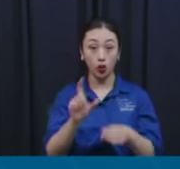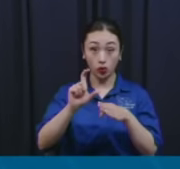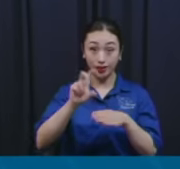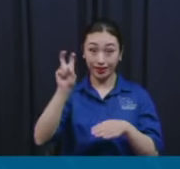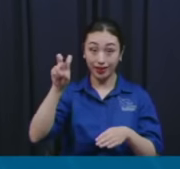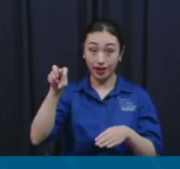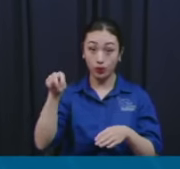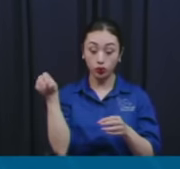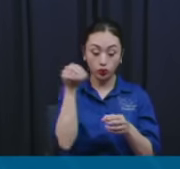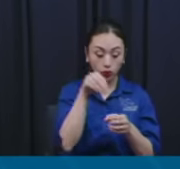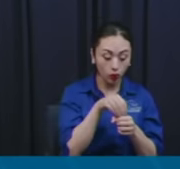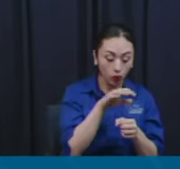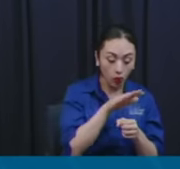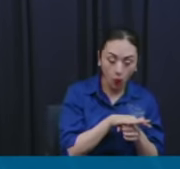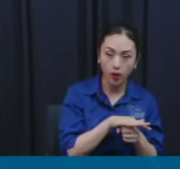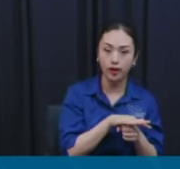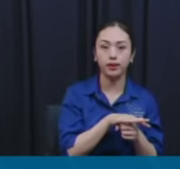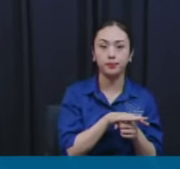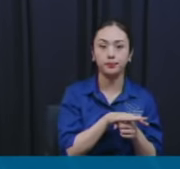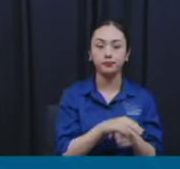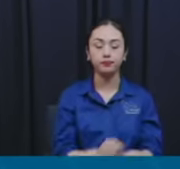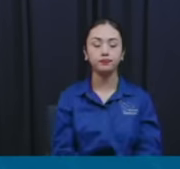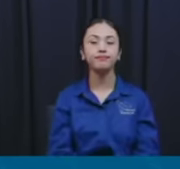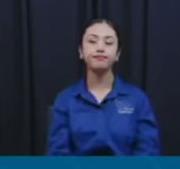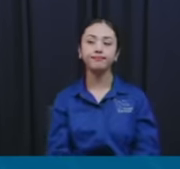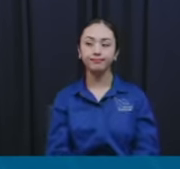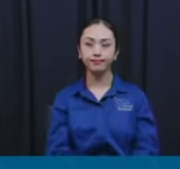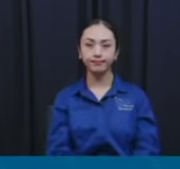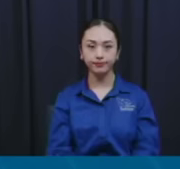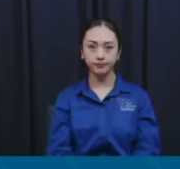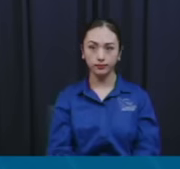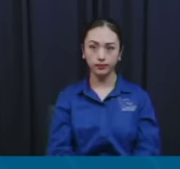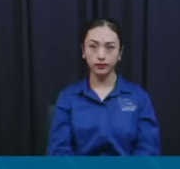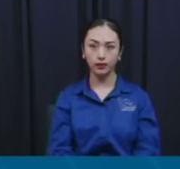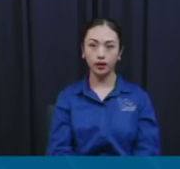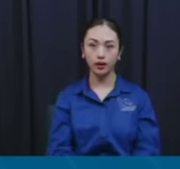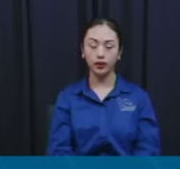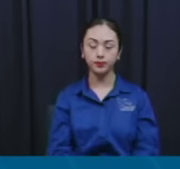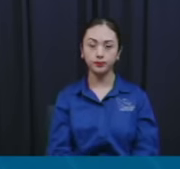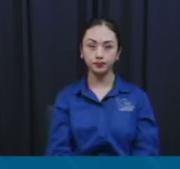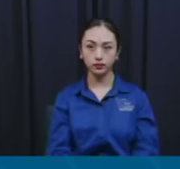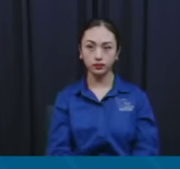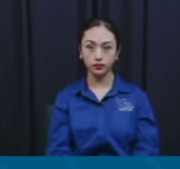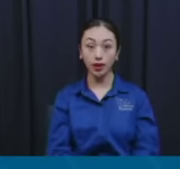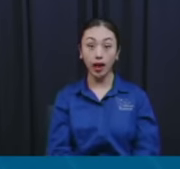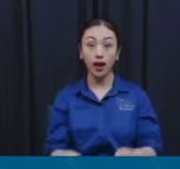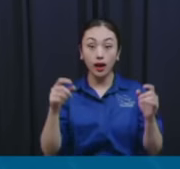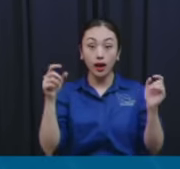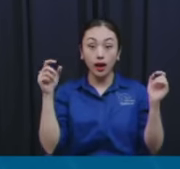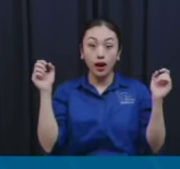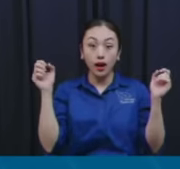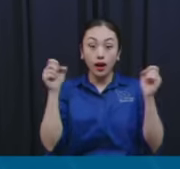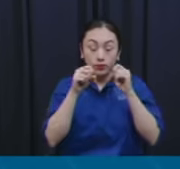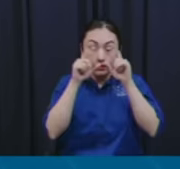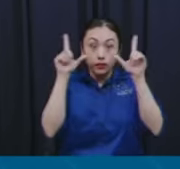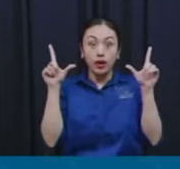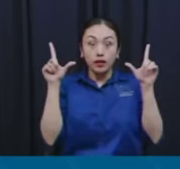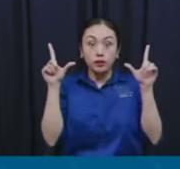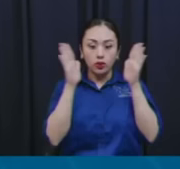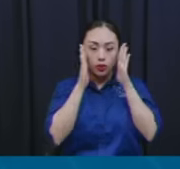que guardar vela es decir Está despierto está